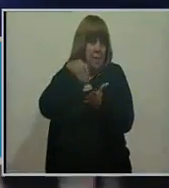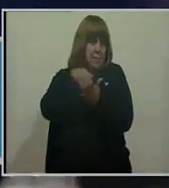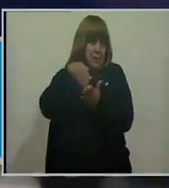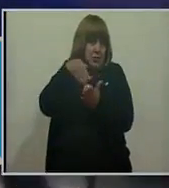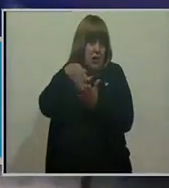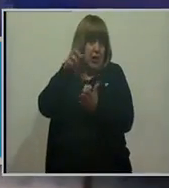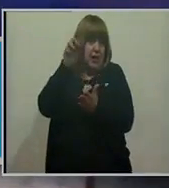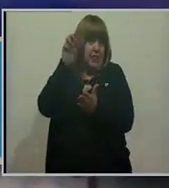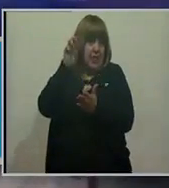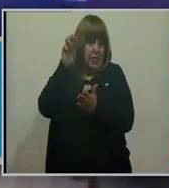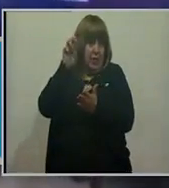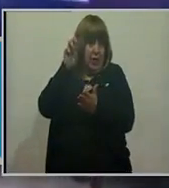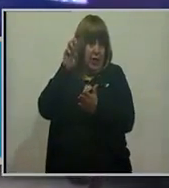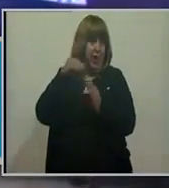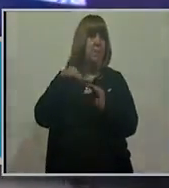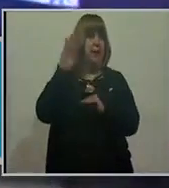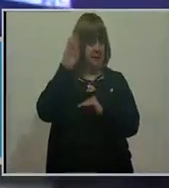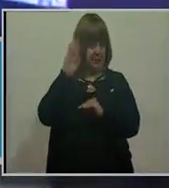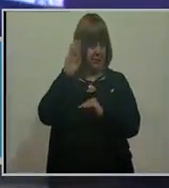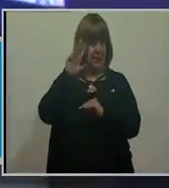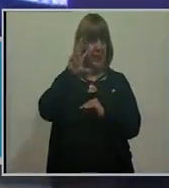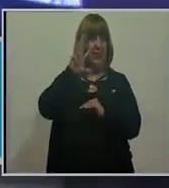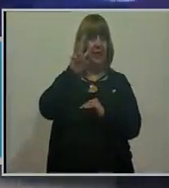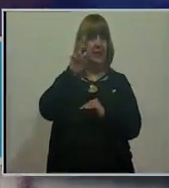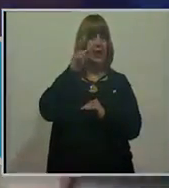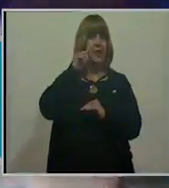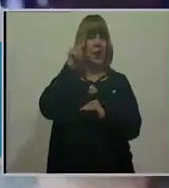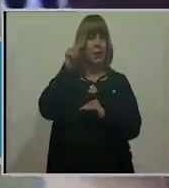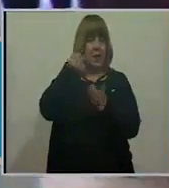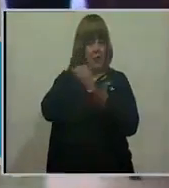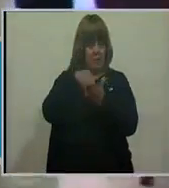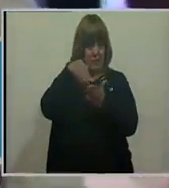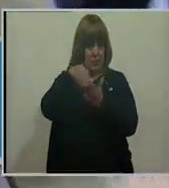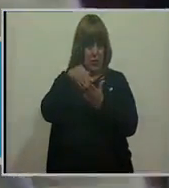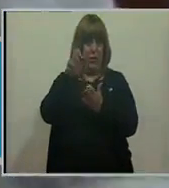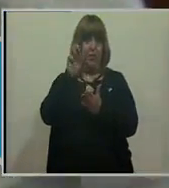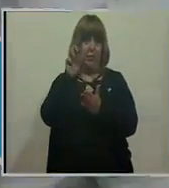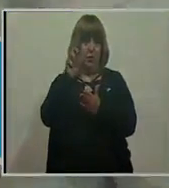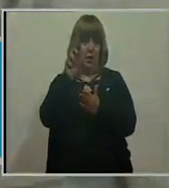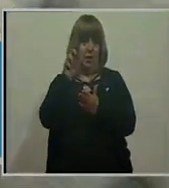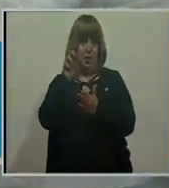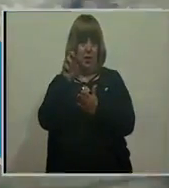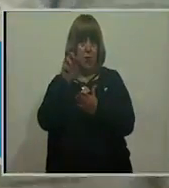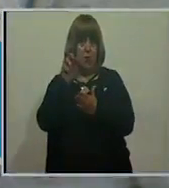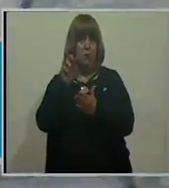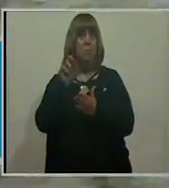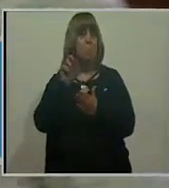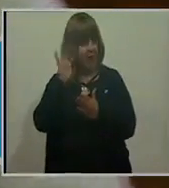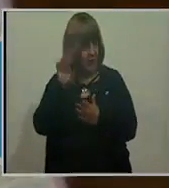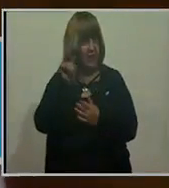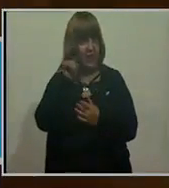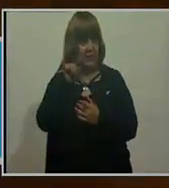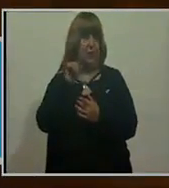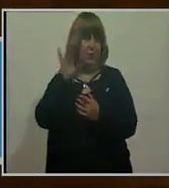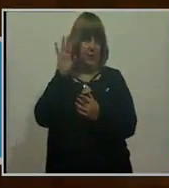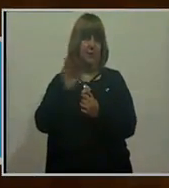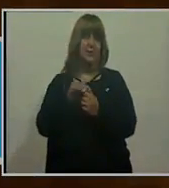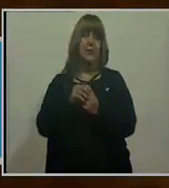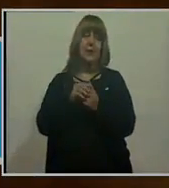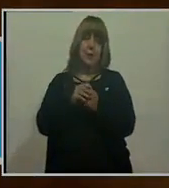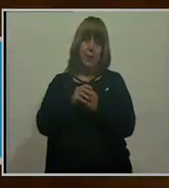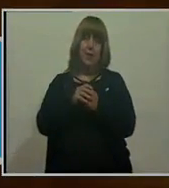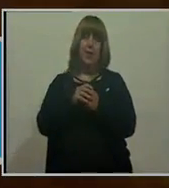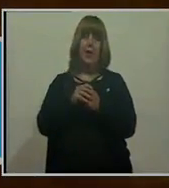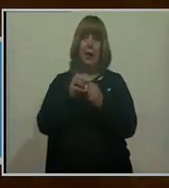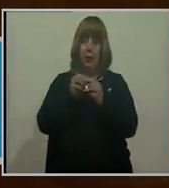30.000 millones de dólares. Por encima de los 30.000 millones de dólares, una cifra superior a lo que había trascendido